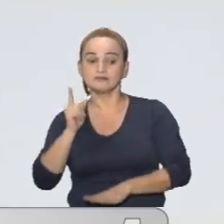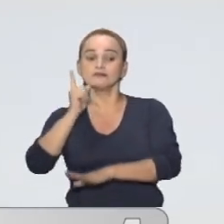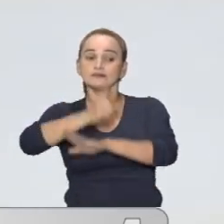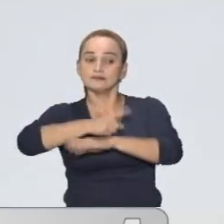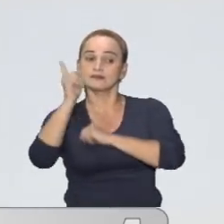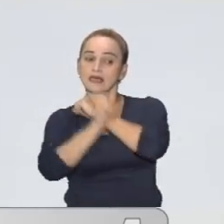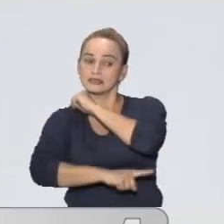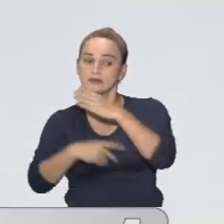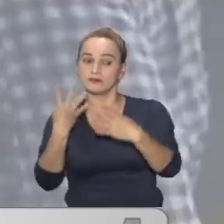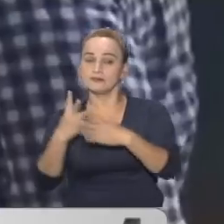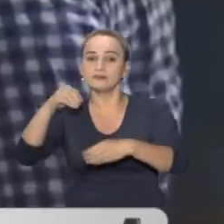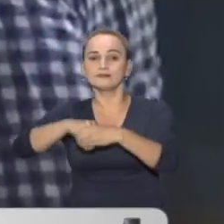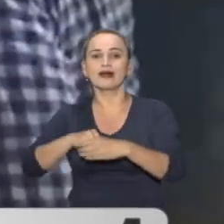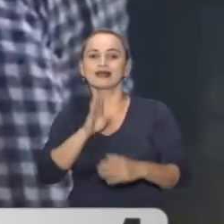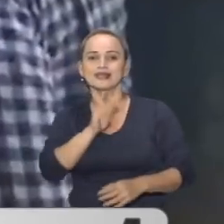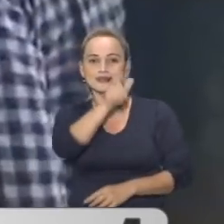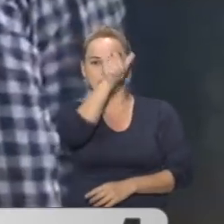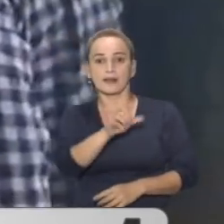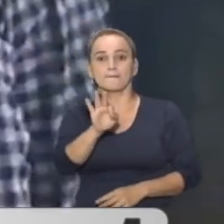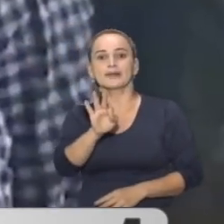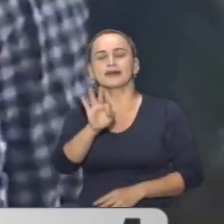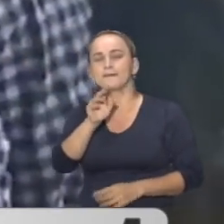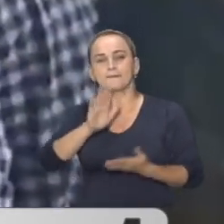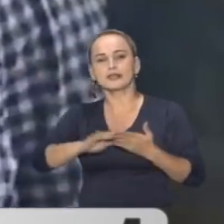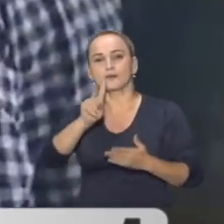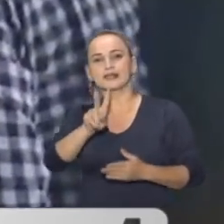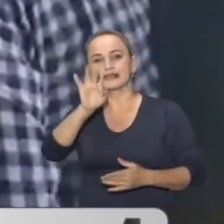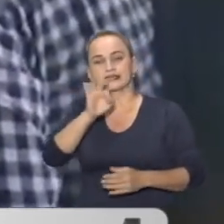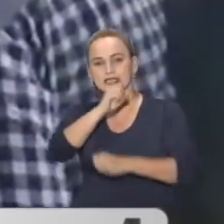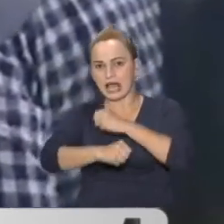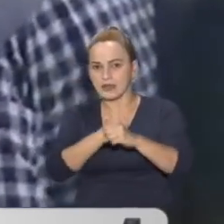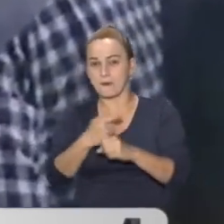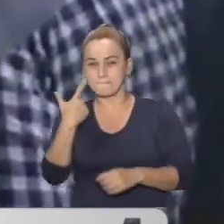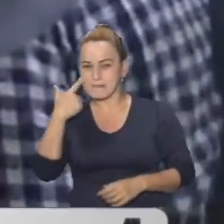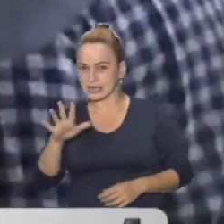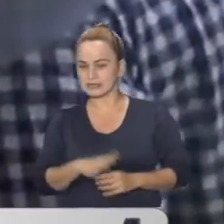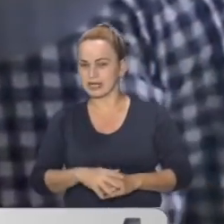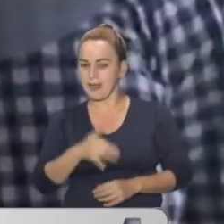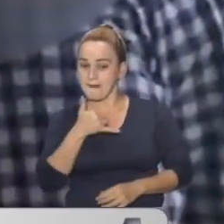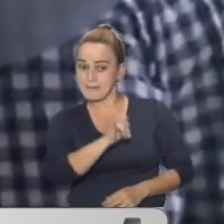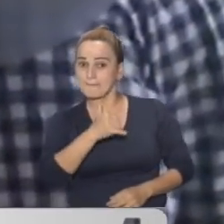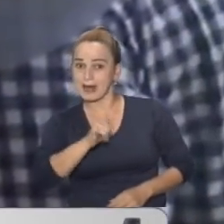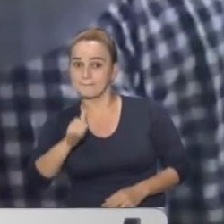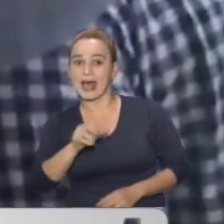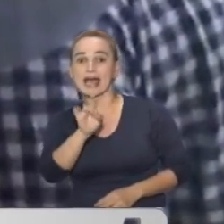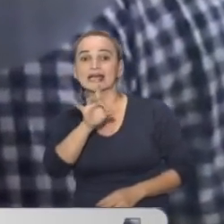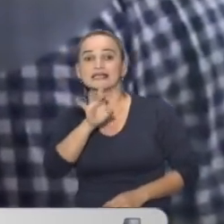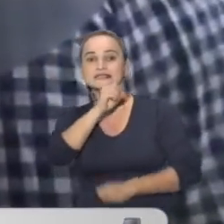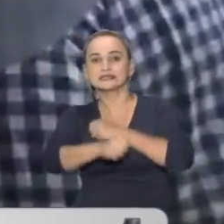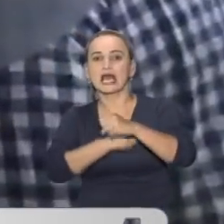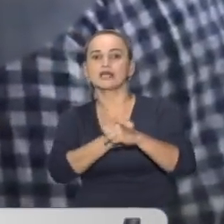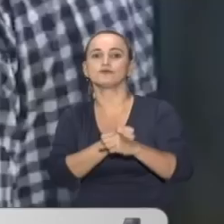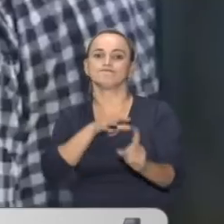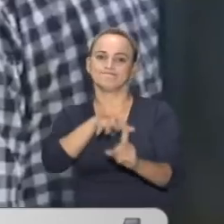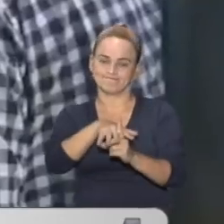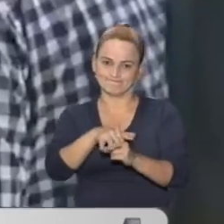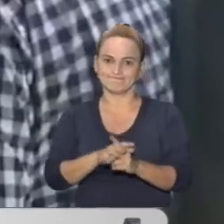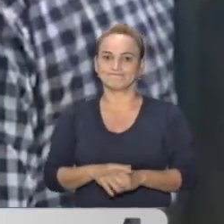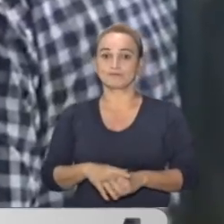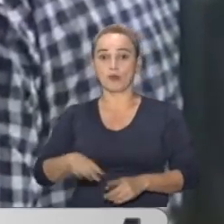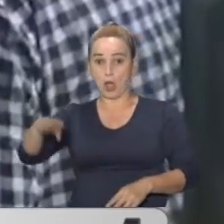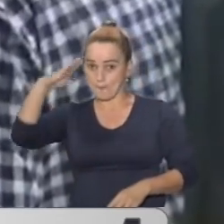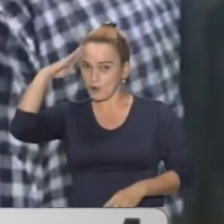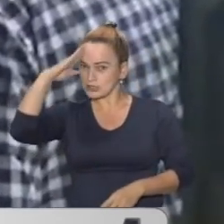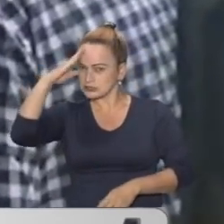a un hombre de 23 años de edad presuntamente implicado en las agresiones sexuales contra un menor de 15 años. Labores de